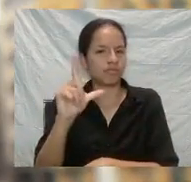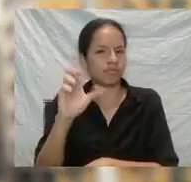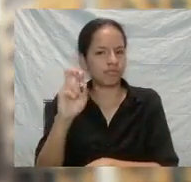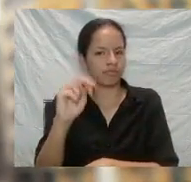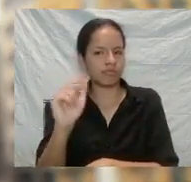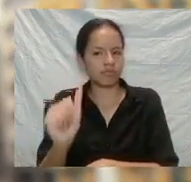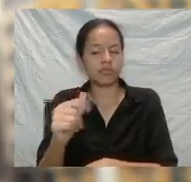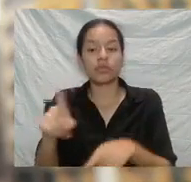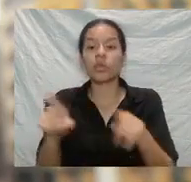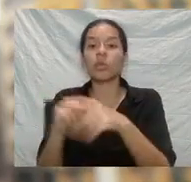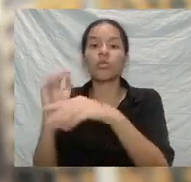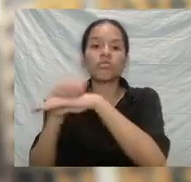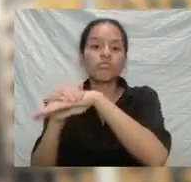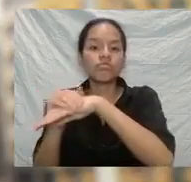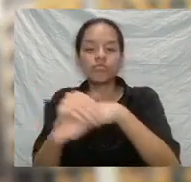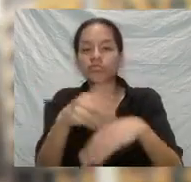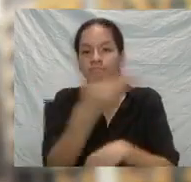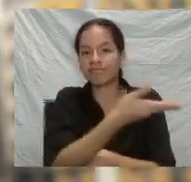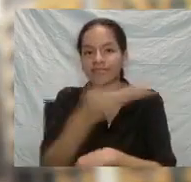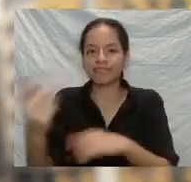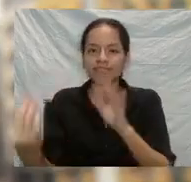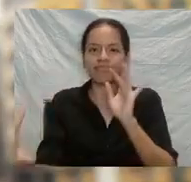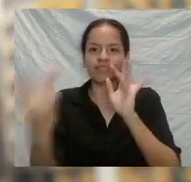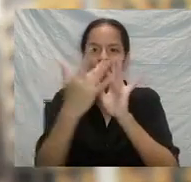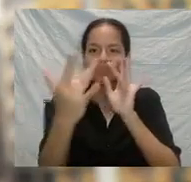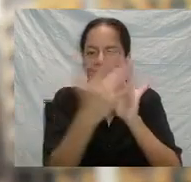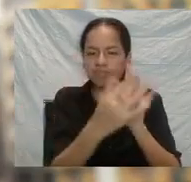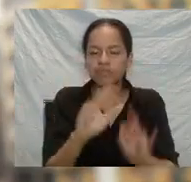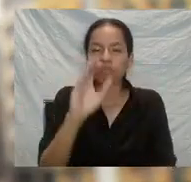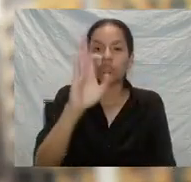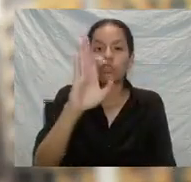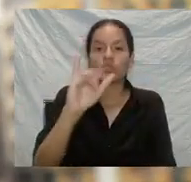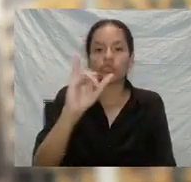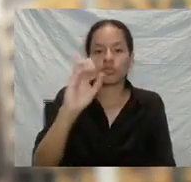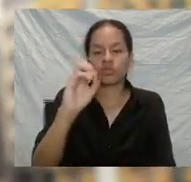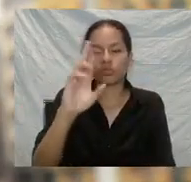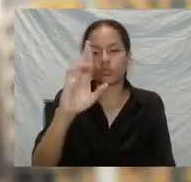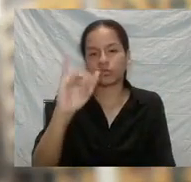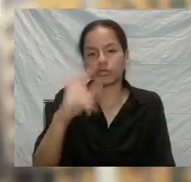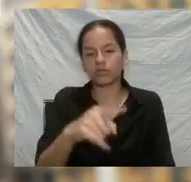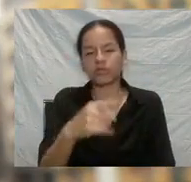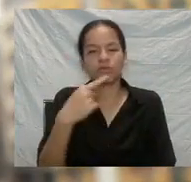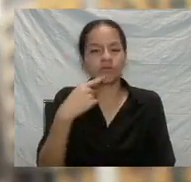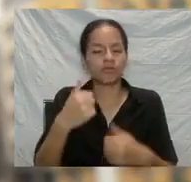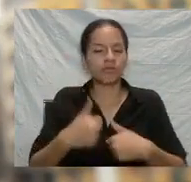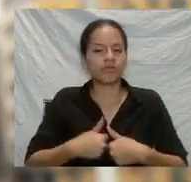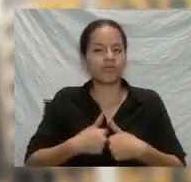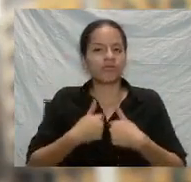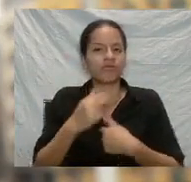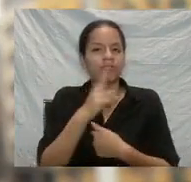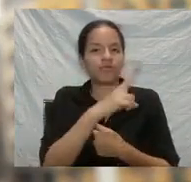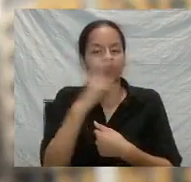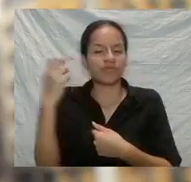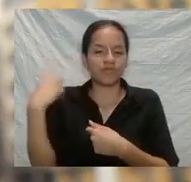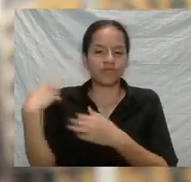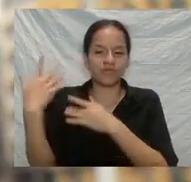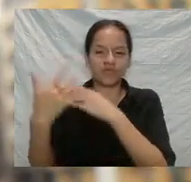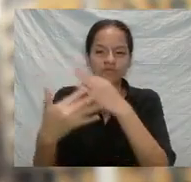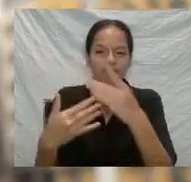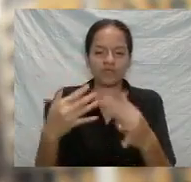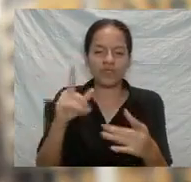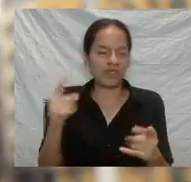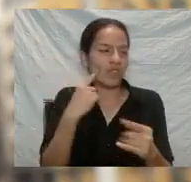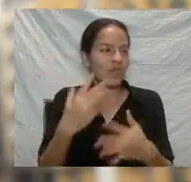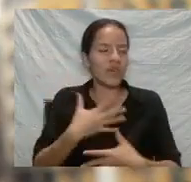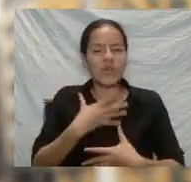están conectados como jury veces que indica que vive el bicentenario se emocionado con el concurso de los perritos también